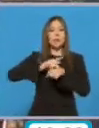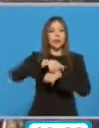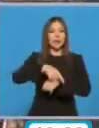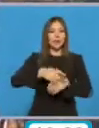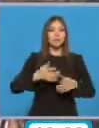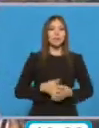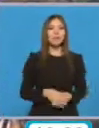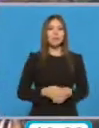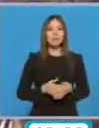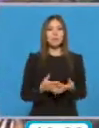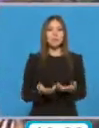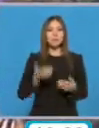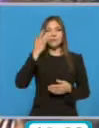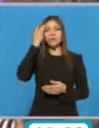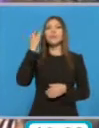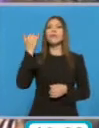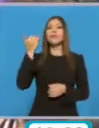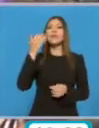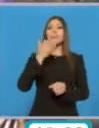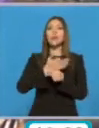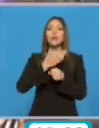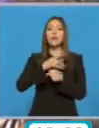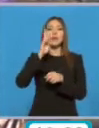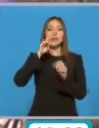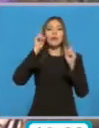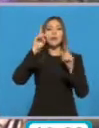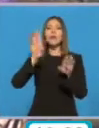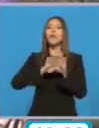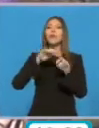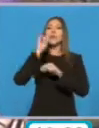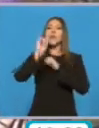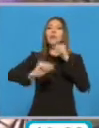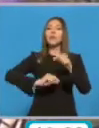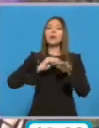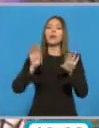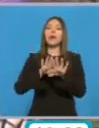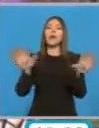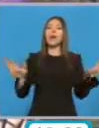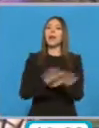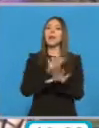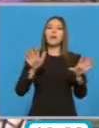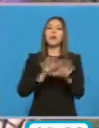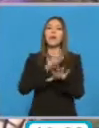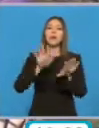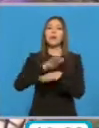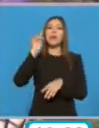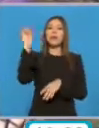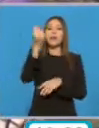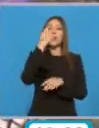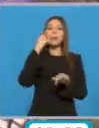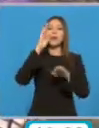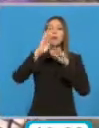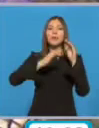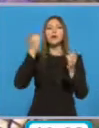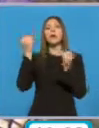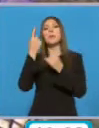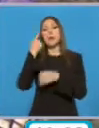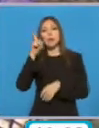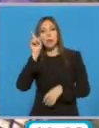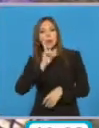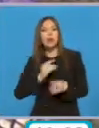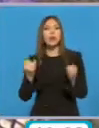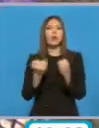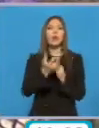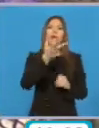a mí no deja de sorprenderme los avances de la tecnología para nosotras las mujeres y para también los caballeros